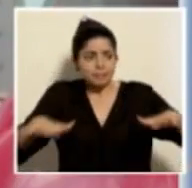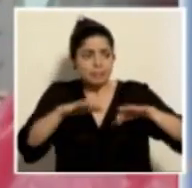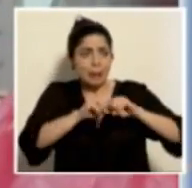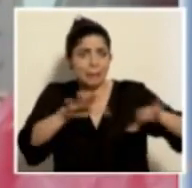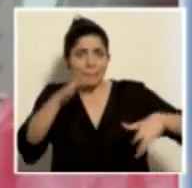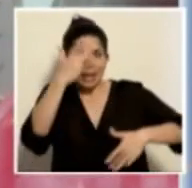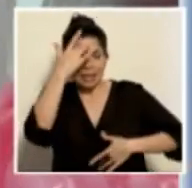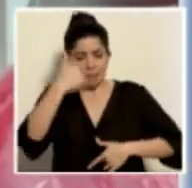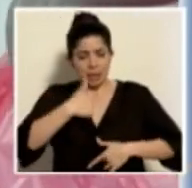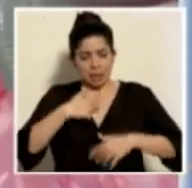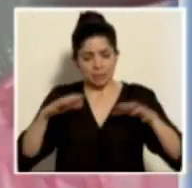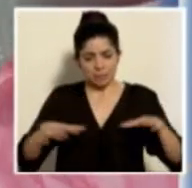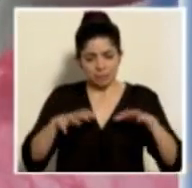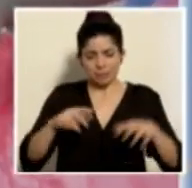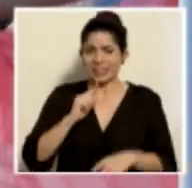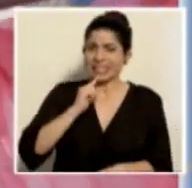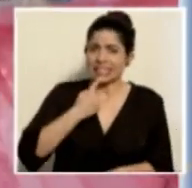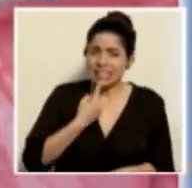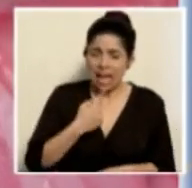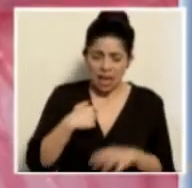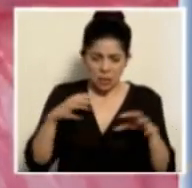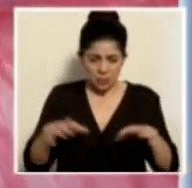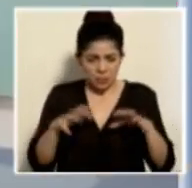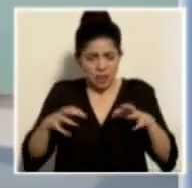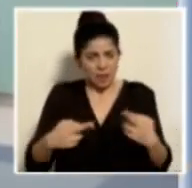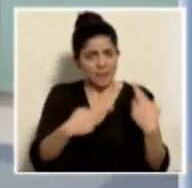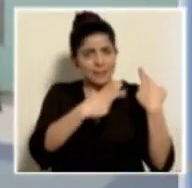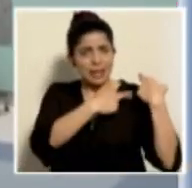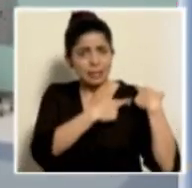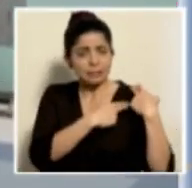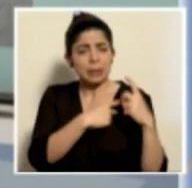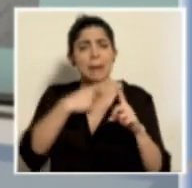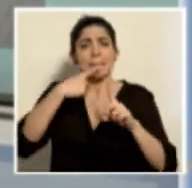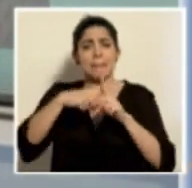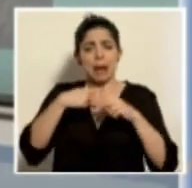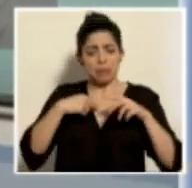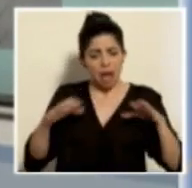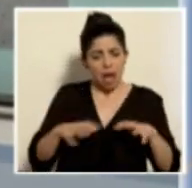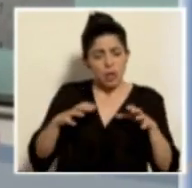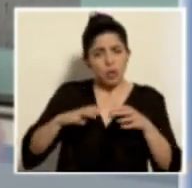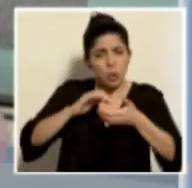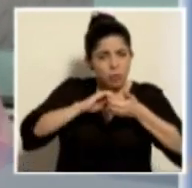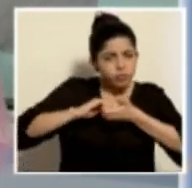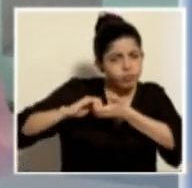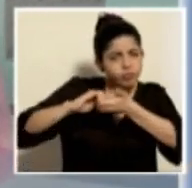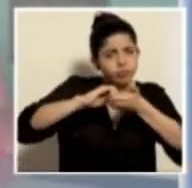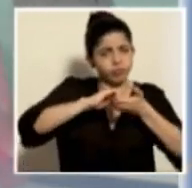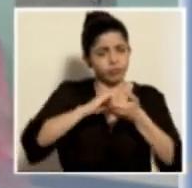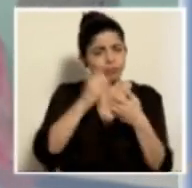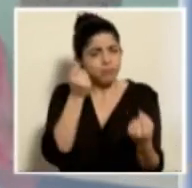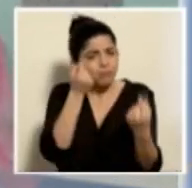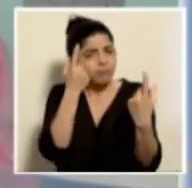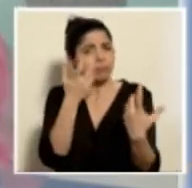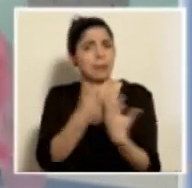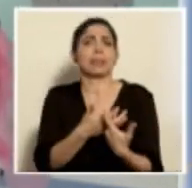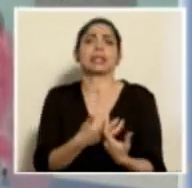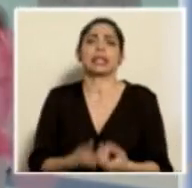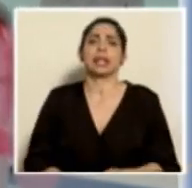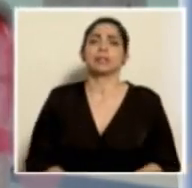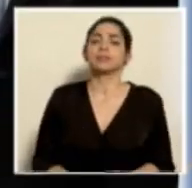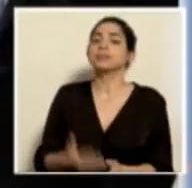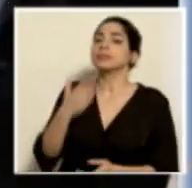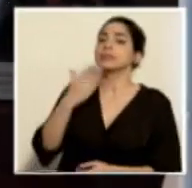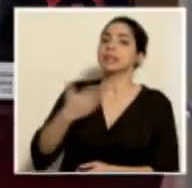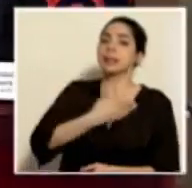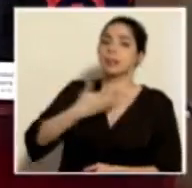con seriedad, con responsabilidad y también con solidaridad y con empatía. Gracias,